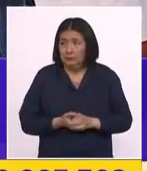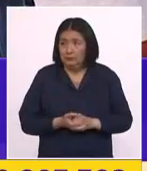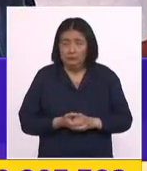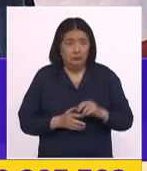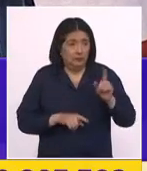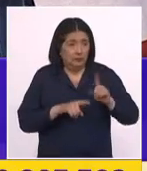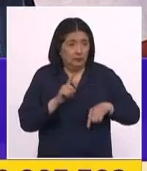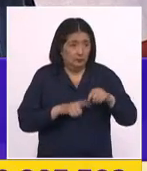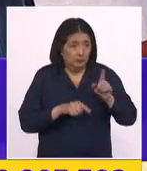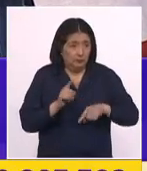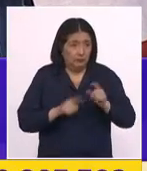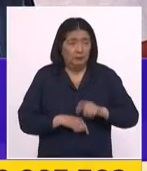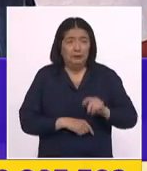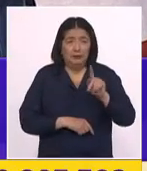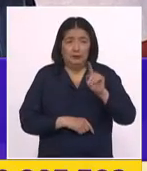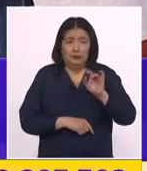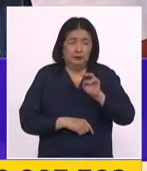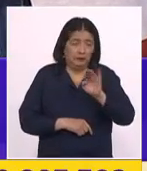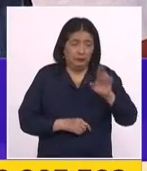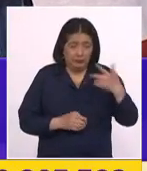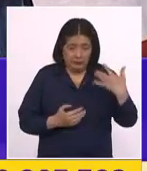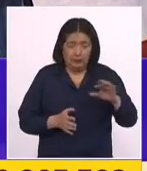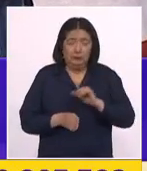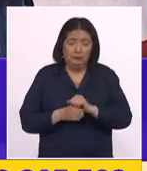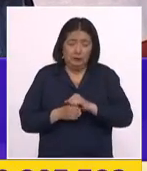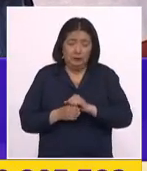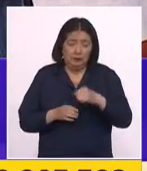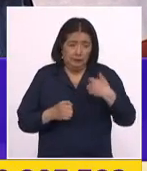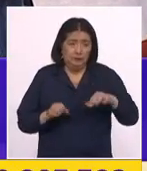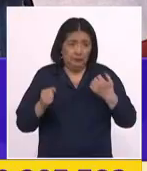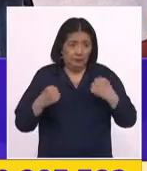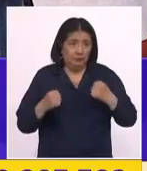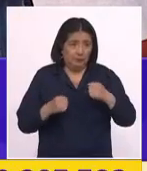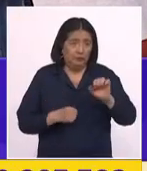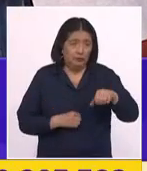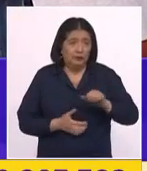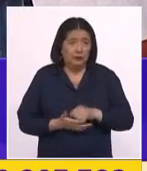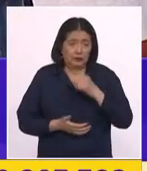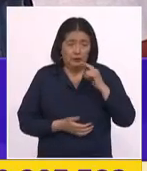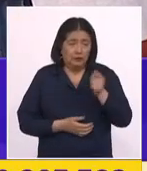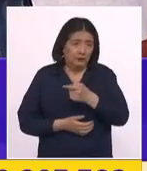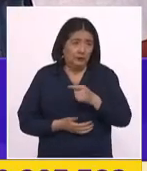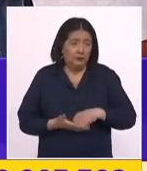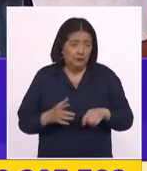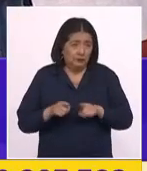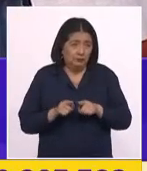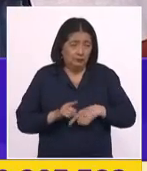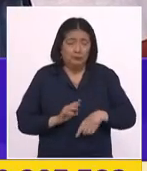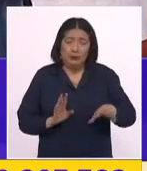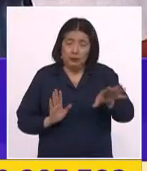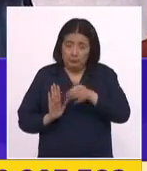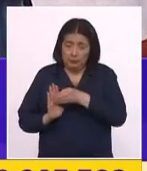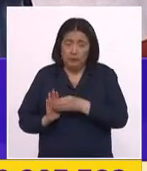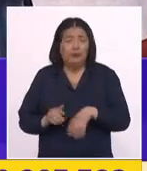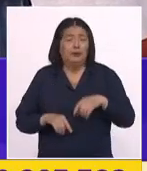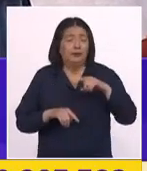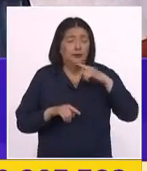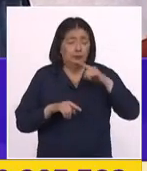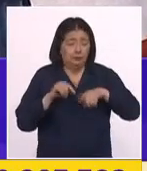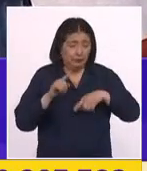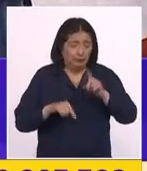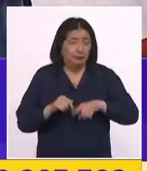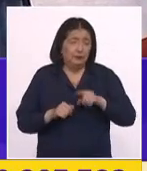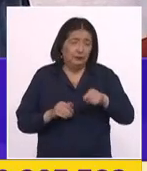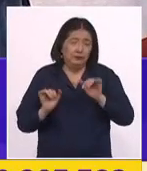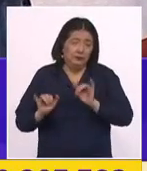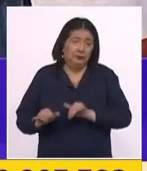los primos de Kimberly ya estaban practicando el deporte, entonces ella también ya por seguir a una primita es donde que ella